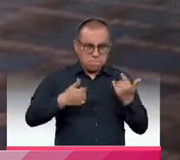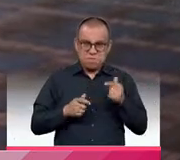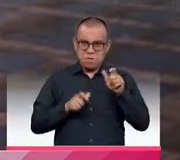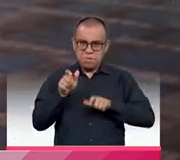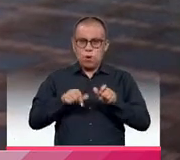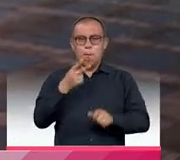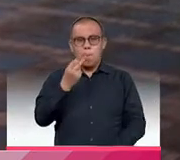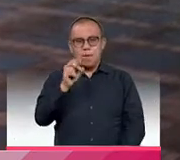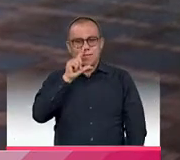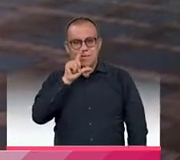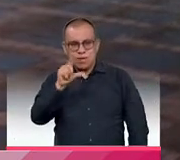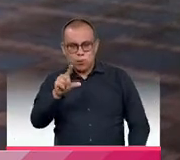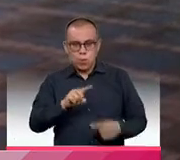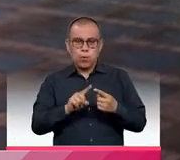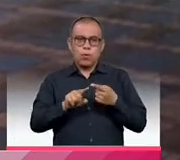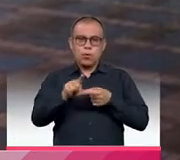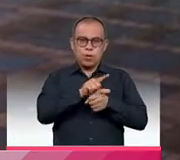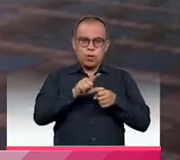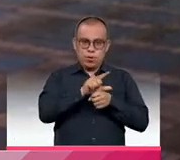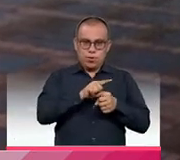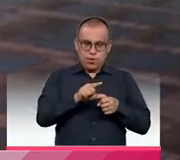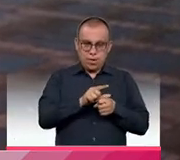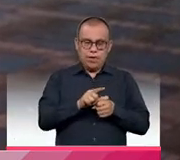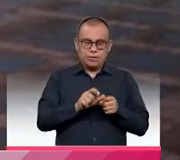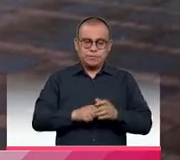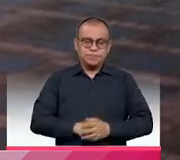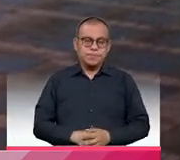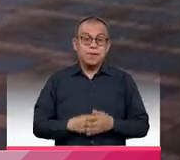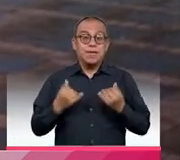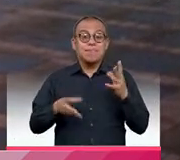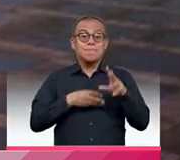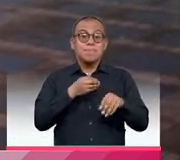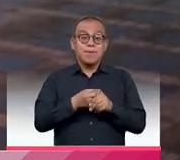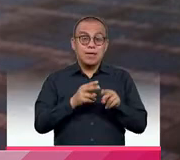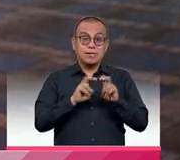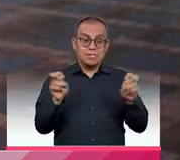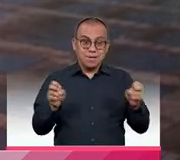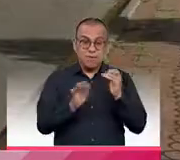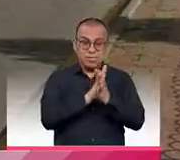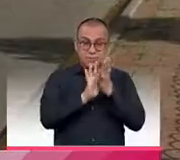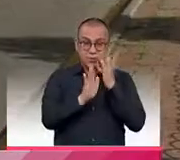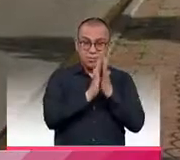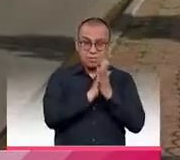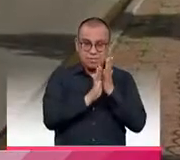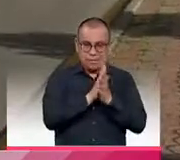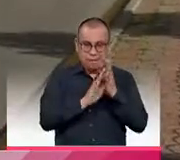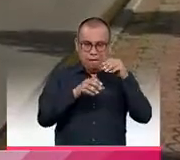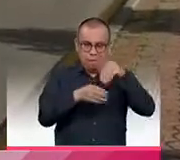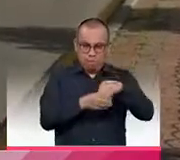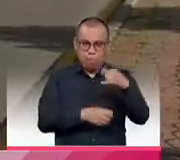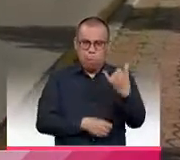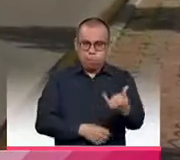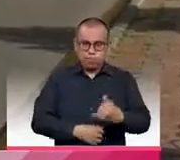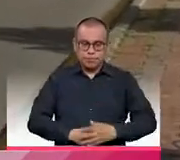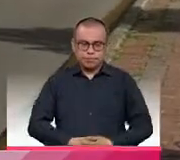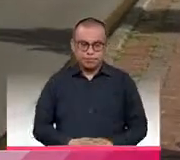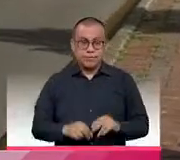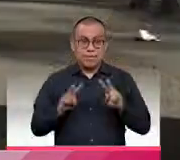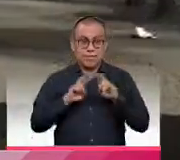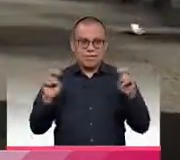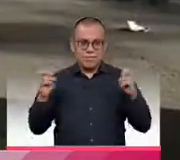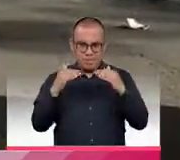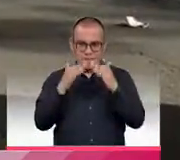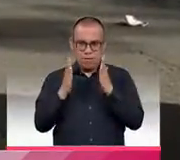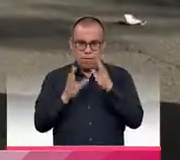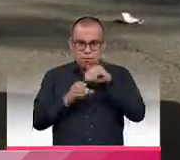es el 20 de julio y en la localidad de San Cristóbal y como lo es San Victorino en Santa Fe. El primer turno de la cuarentena estricta, que está siendo